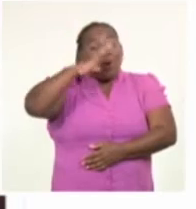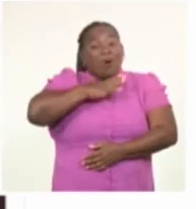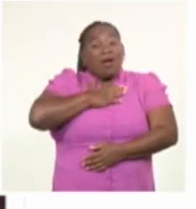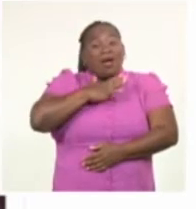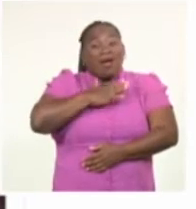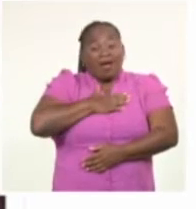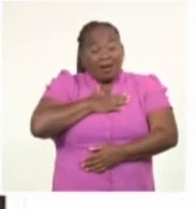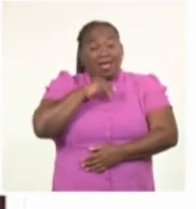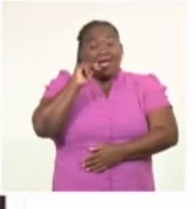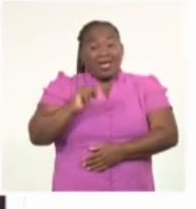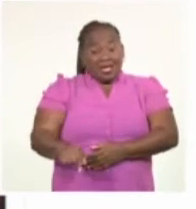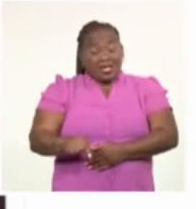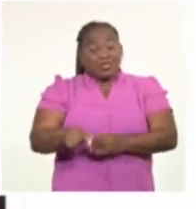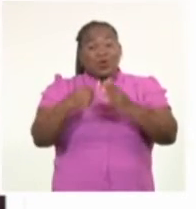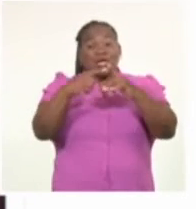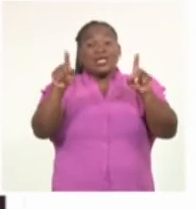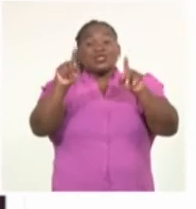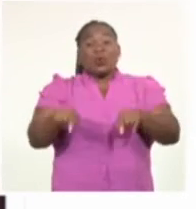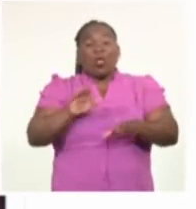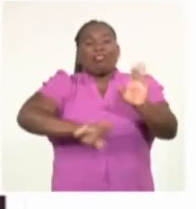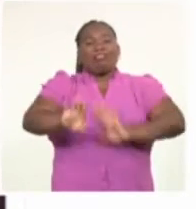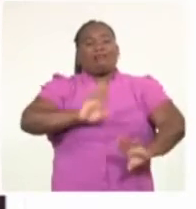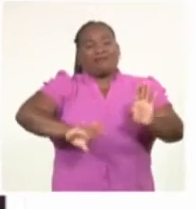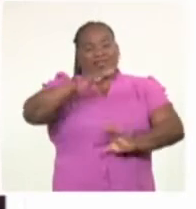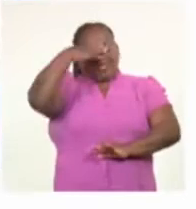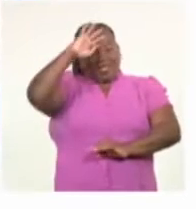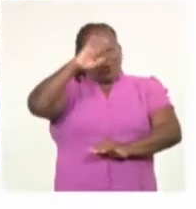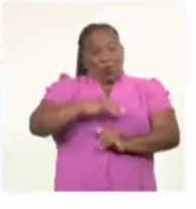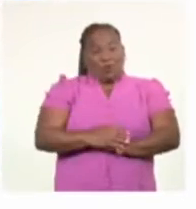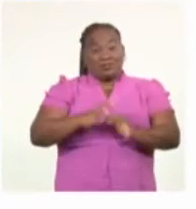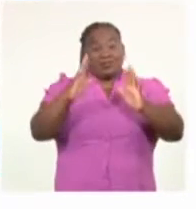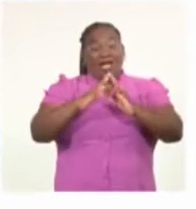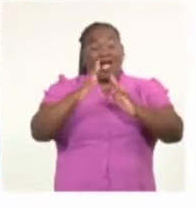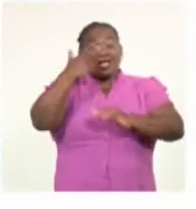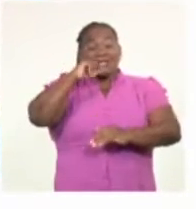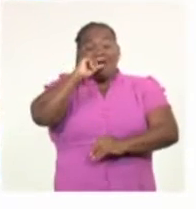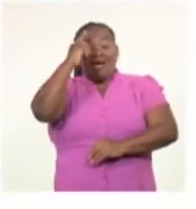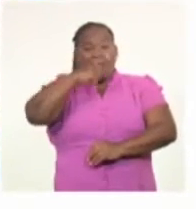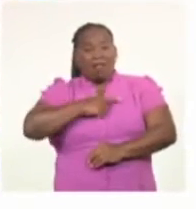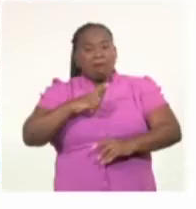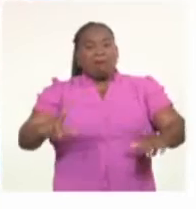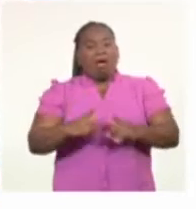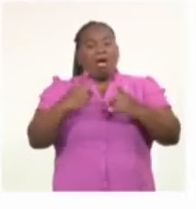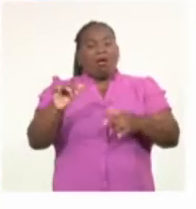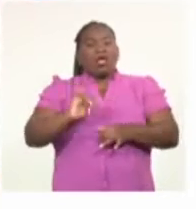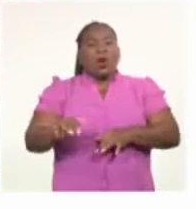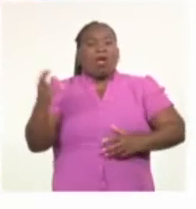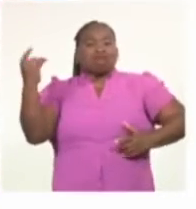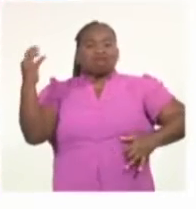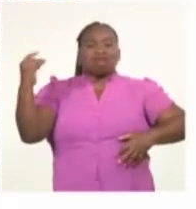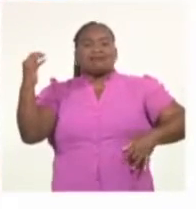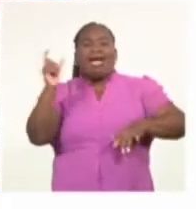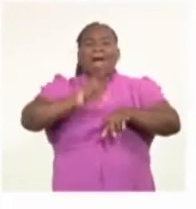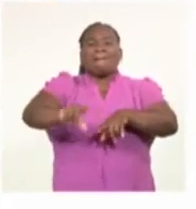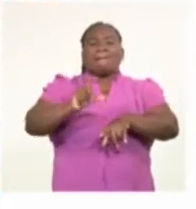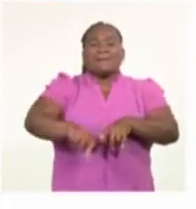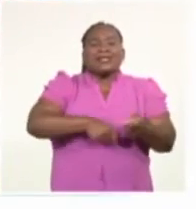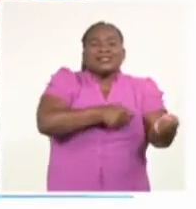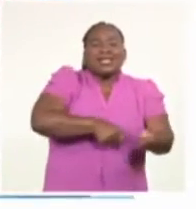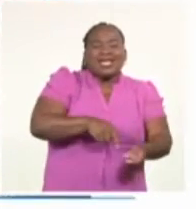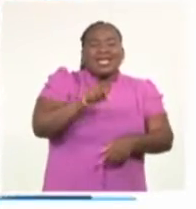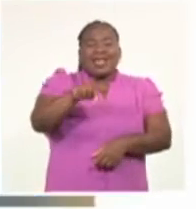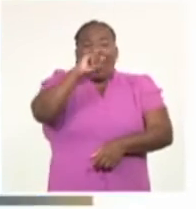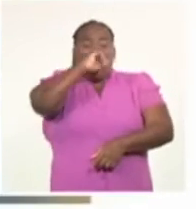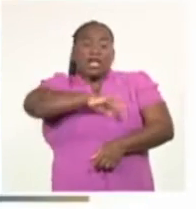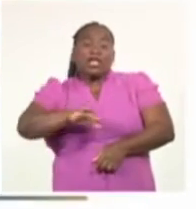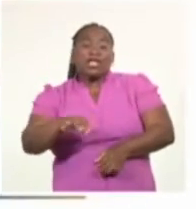siendo el escudo y la espada de la nación. La Casa del Alba celebró la fecha con un guateque protagonizado por niños de la Casa de la